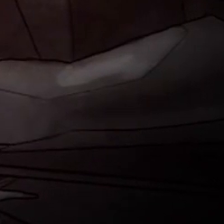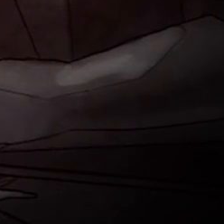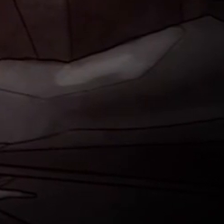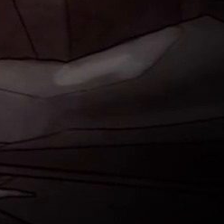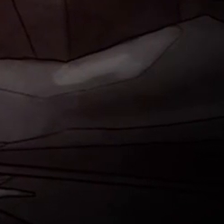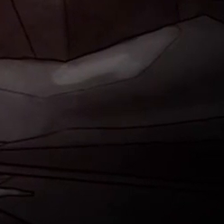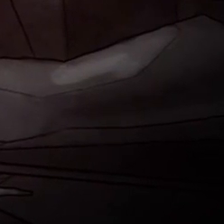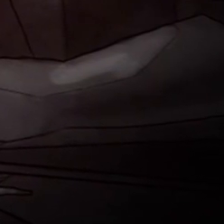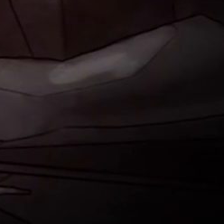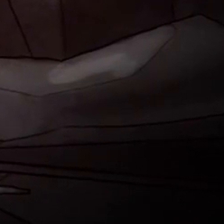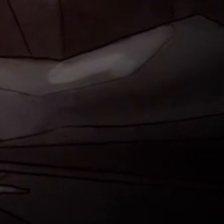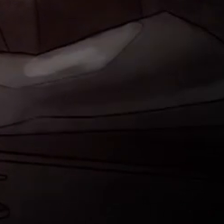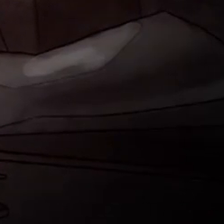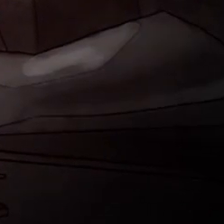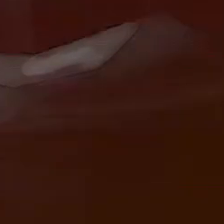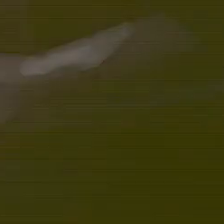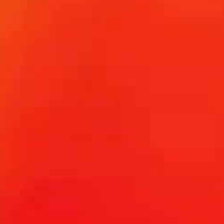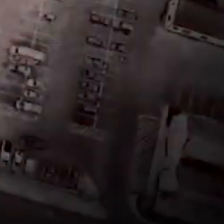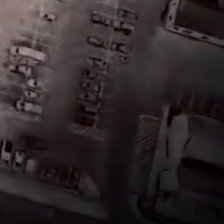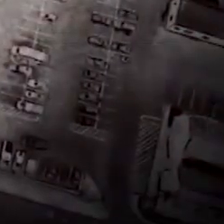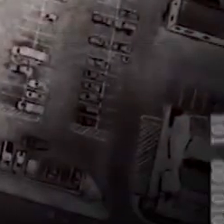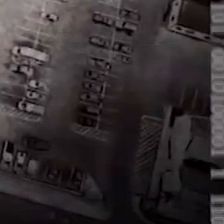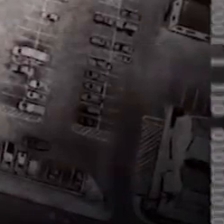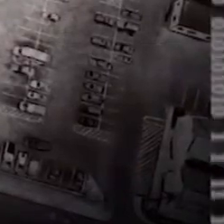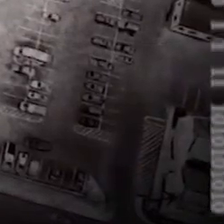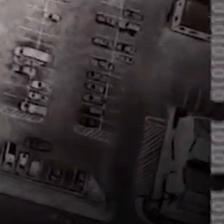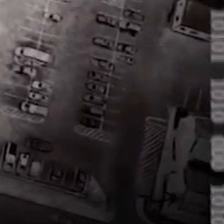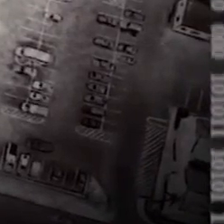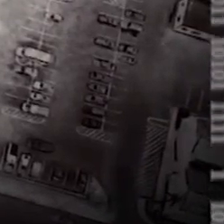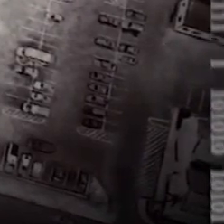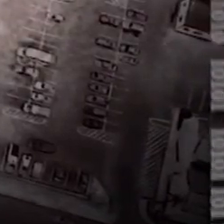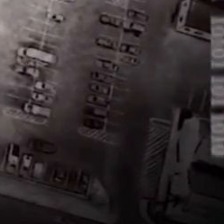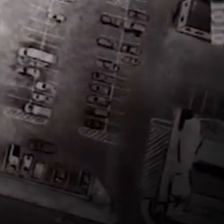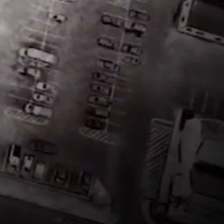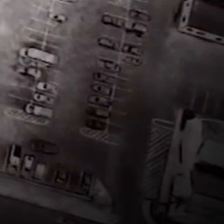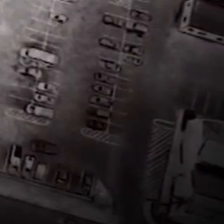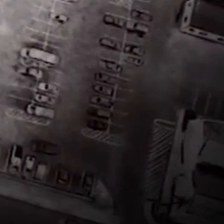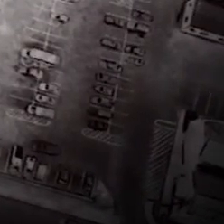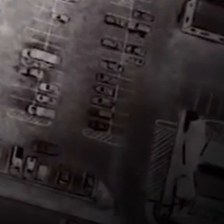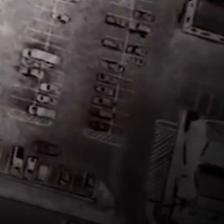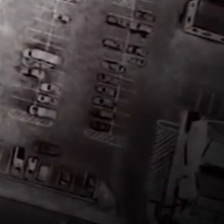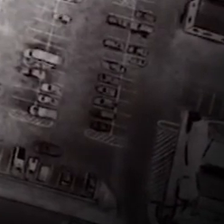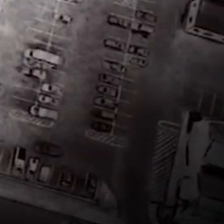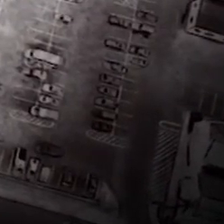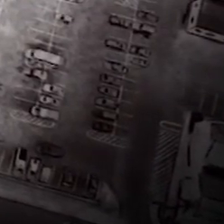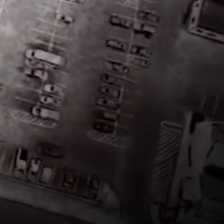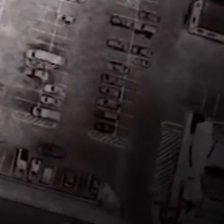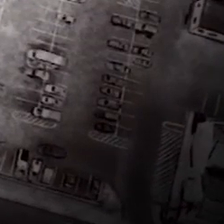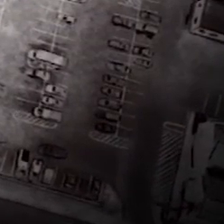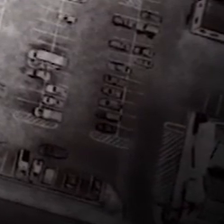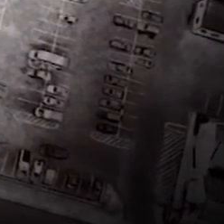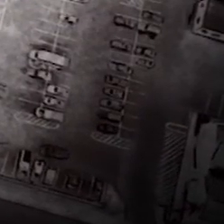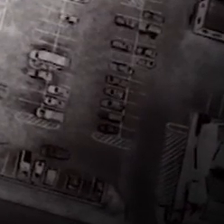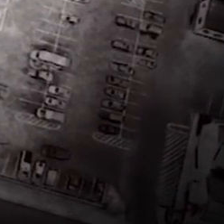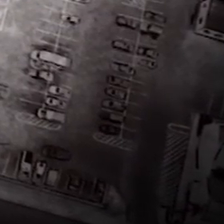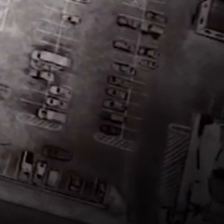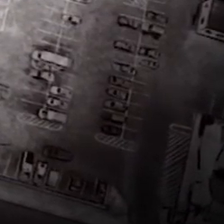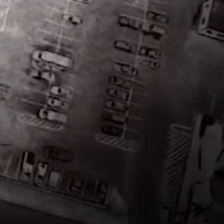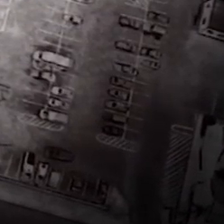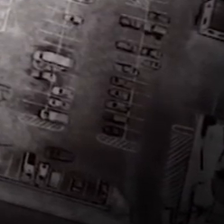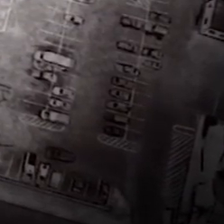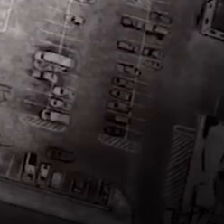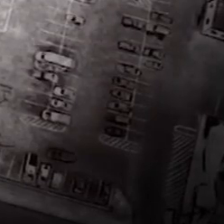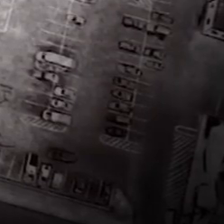esta tendencia alrededor del globo? Nos daremos a la tarea de explorar el fenómeno de la cultura maker, así como el impacto que ha tenido